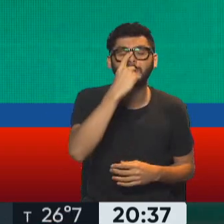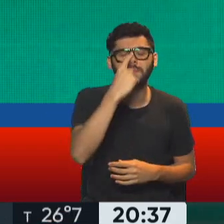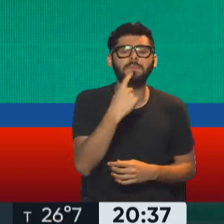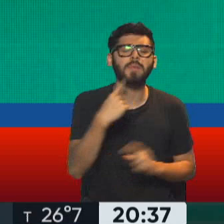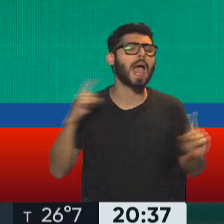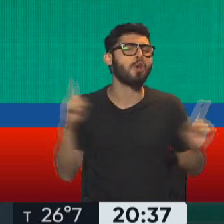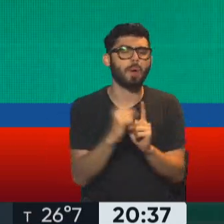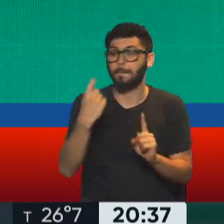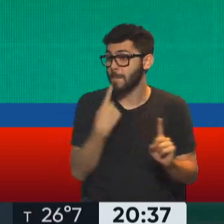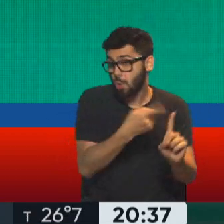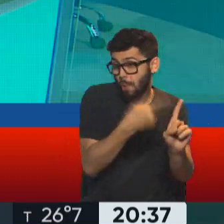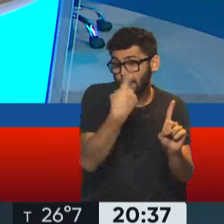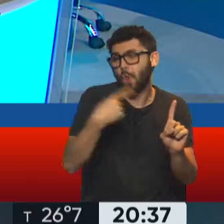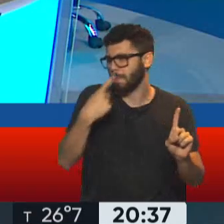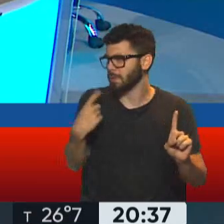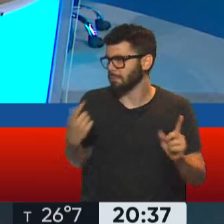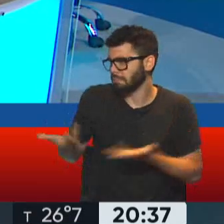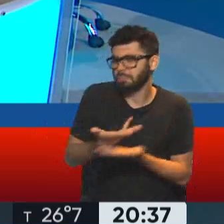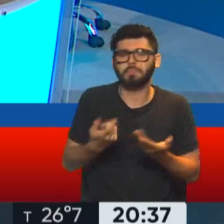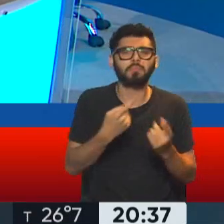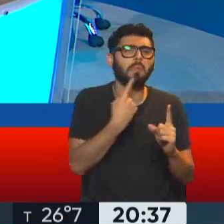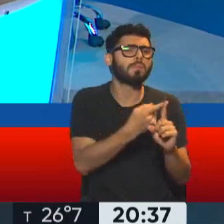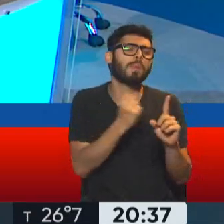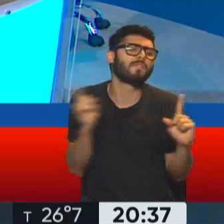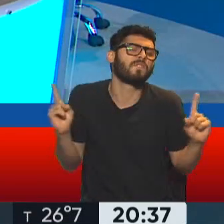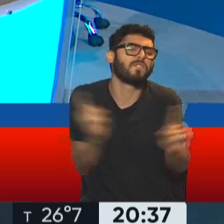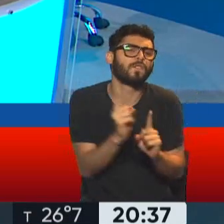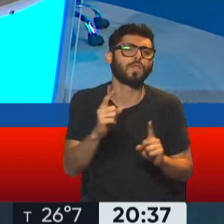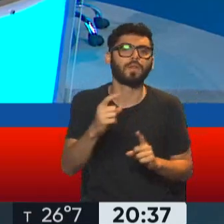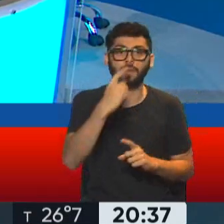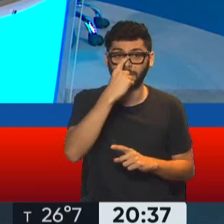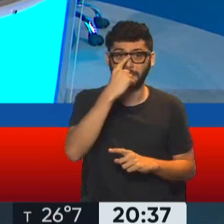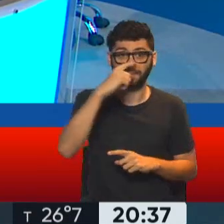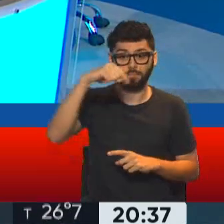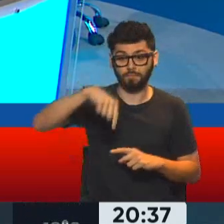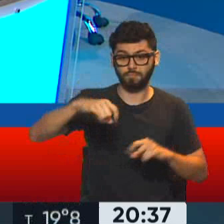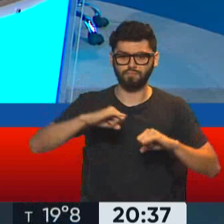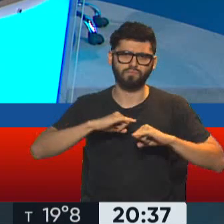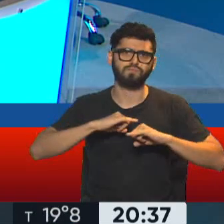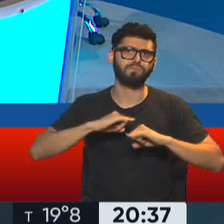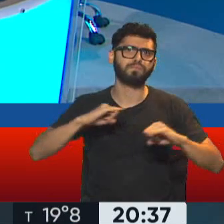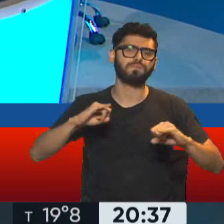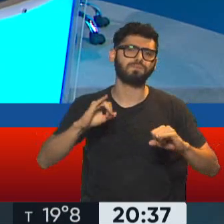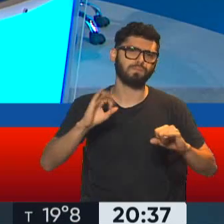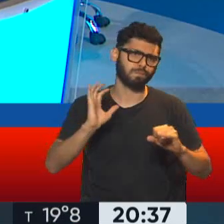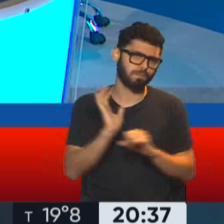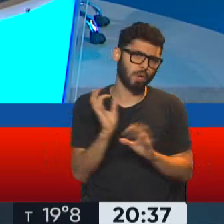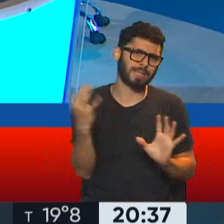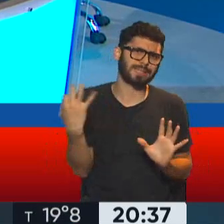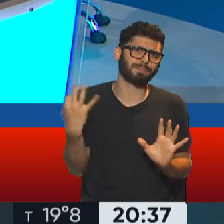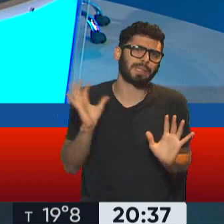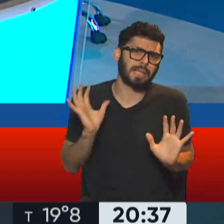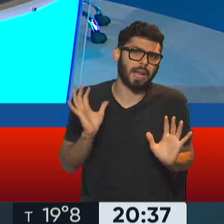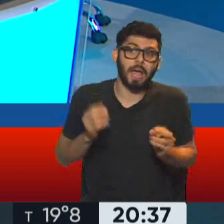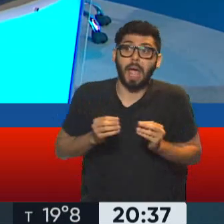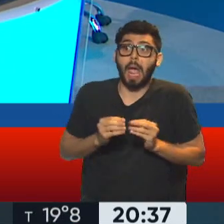Voy a arrancar con Luis y nos vamos sumando. ¿Cómo se podría resumir, Luis, lo que ha pasado en esta campaña? Ha sido una campaña muy especial, ¿no? Porque arrancó en un contexto